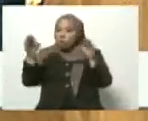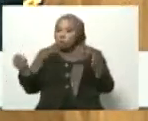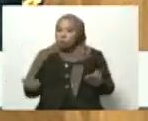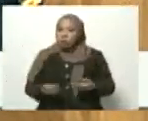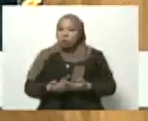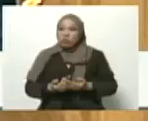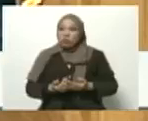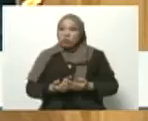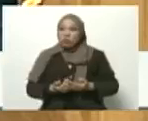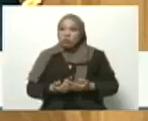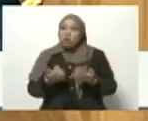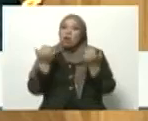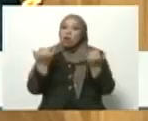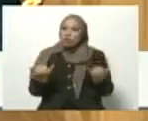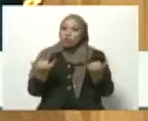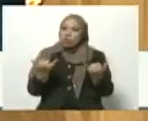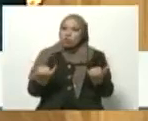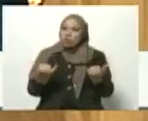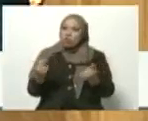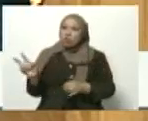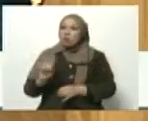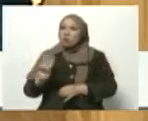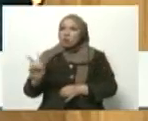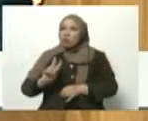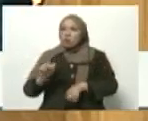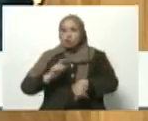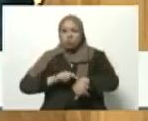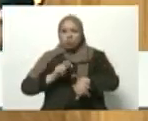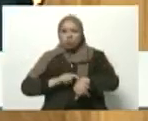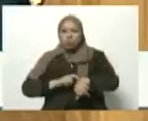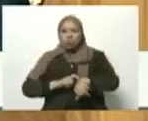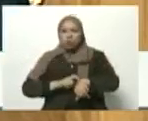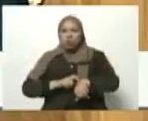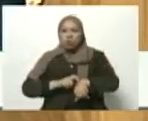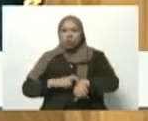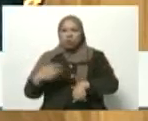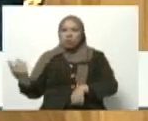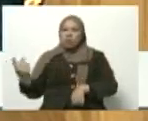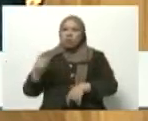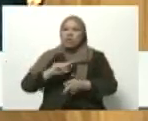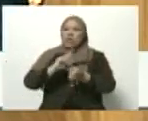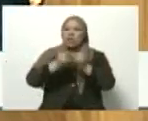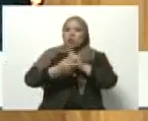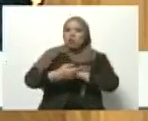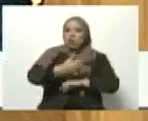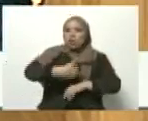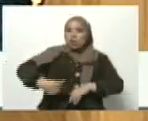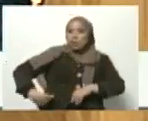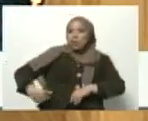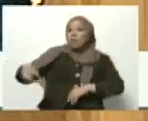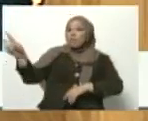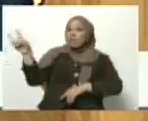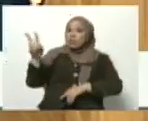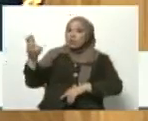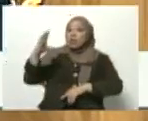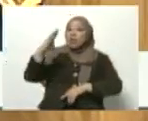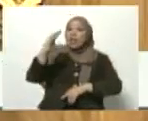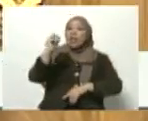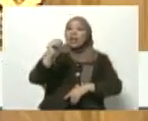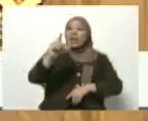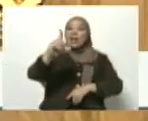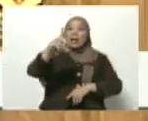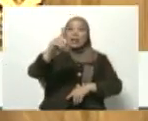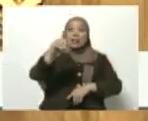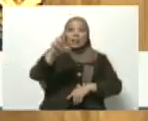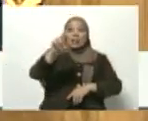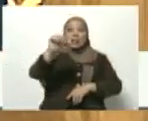En ese momento en Venezuela, que teníamos todos estos recursos, estaba el presidente Caldera pasando al presidente Carlos Andrés Pérez en el gobierno. Y el detalle que le